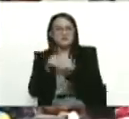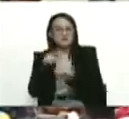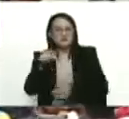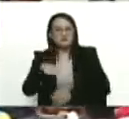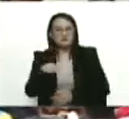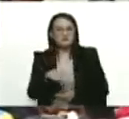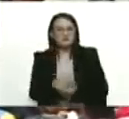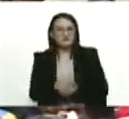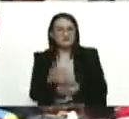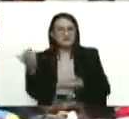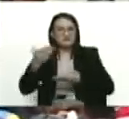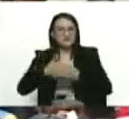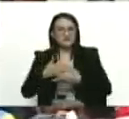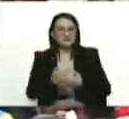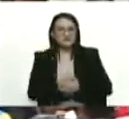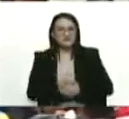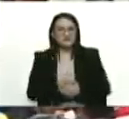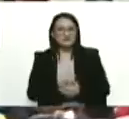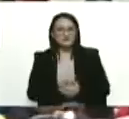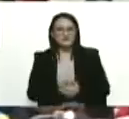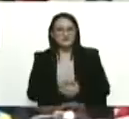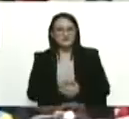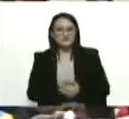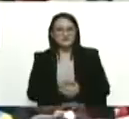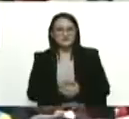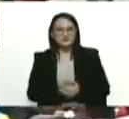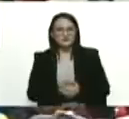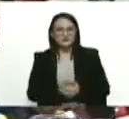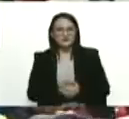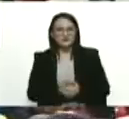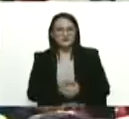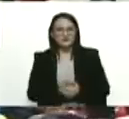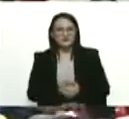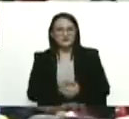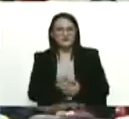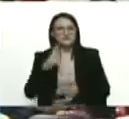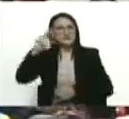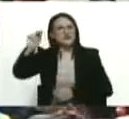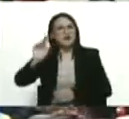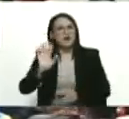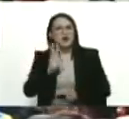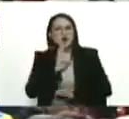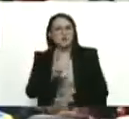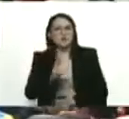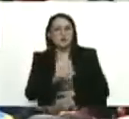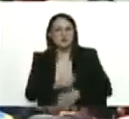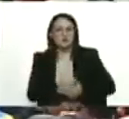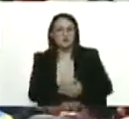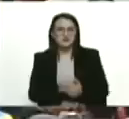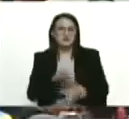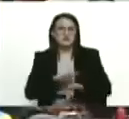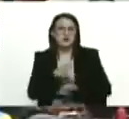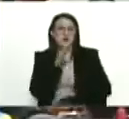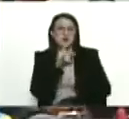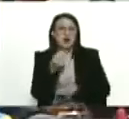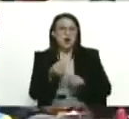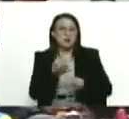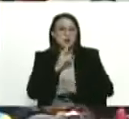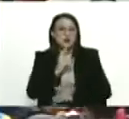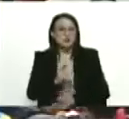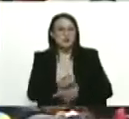pediste sanciones, ¿por qué pediste sanciones? Se va, y no le responde a ustedes, porque no tienen cómo